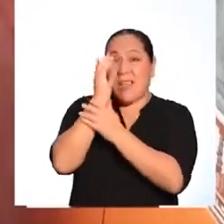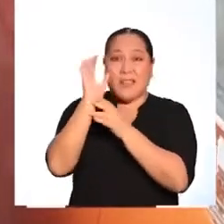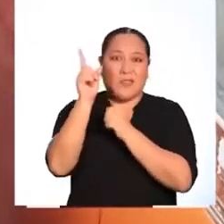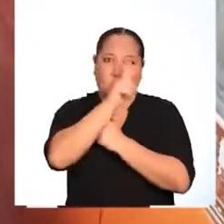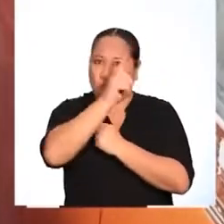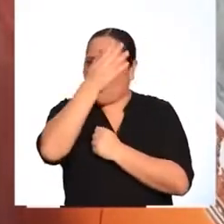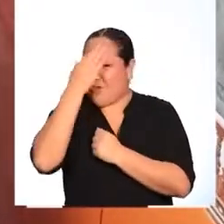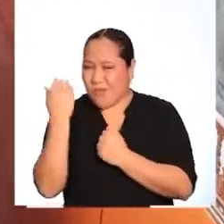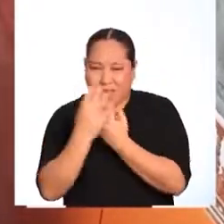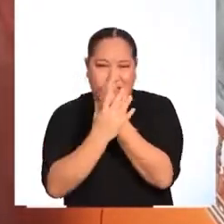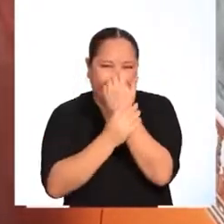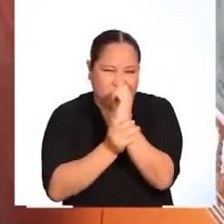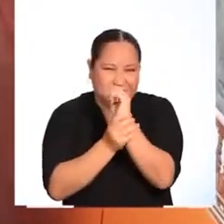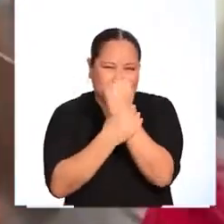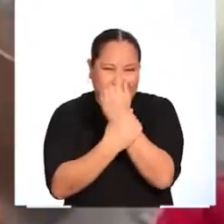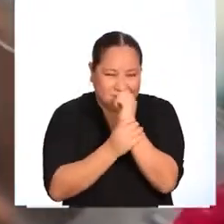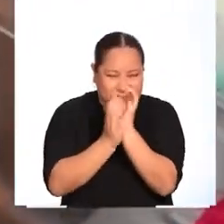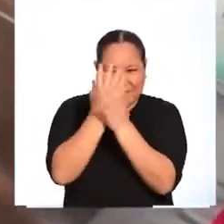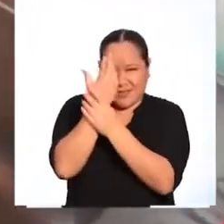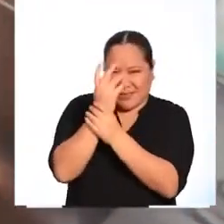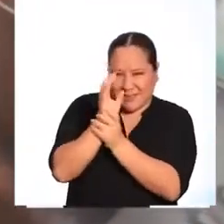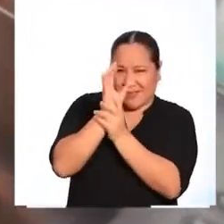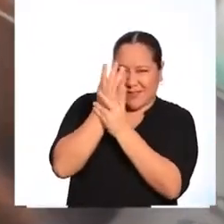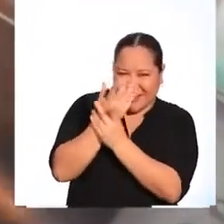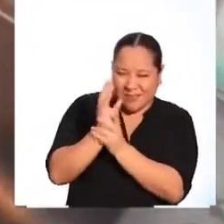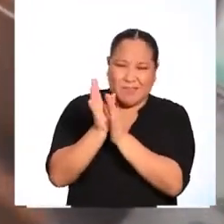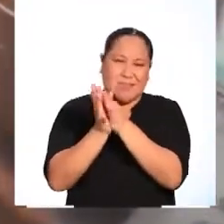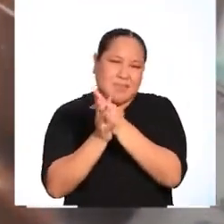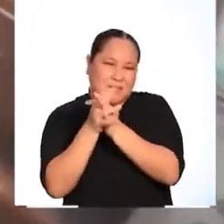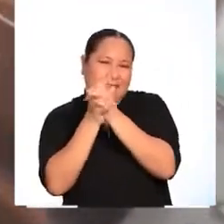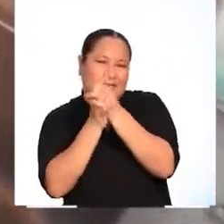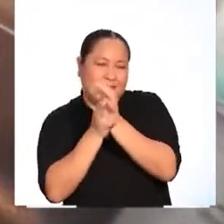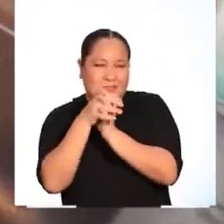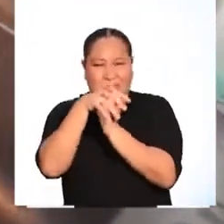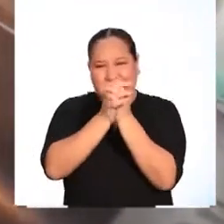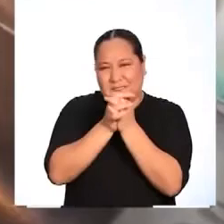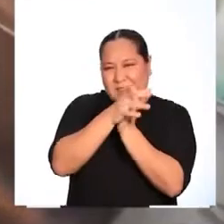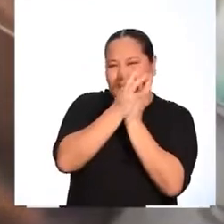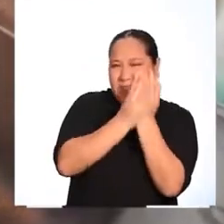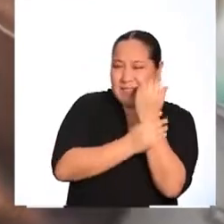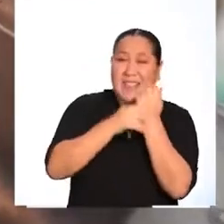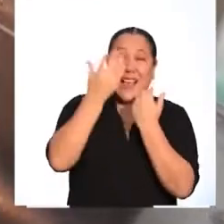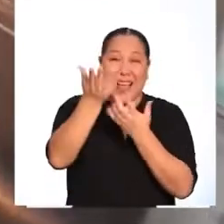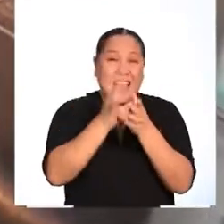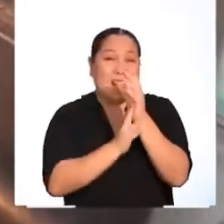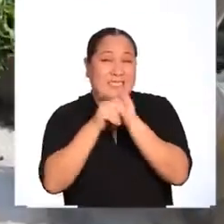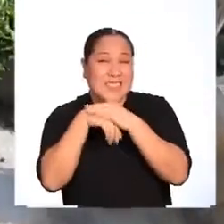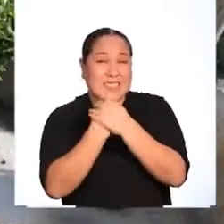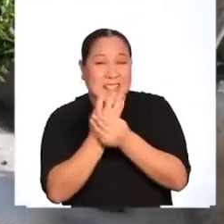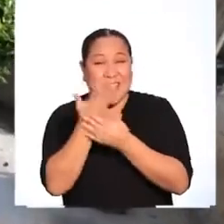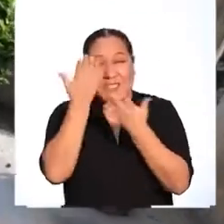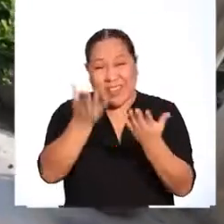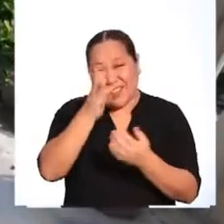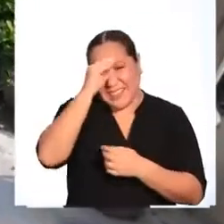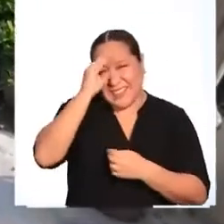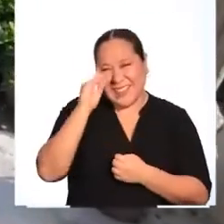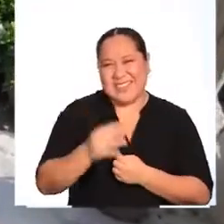muñecas no se olviden que lavarse cambian las muñecas a lavarse las manos chicos